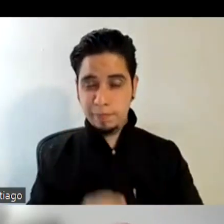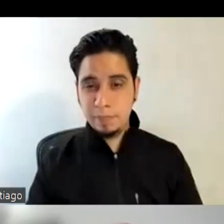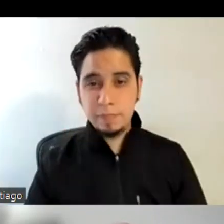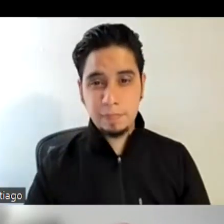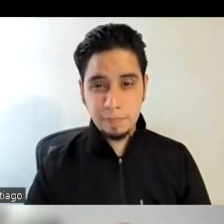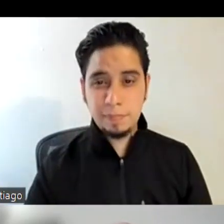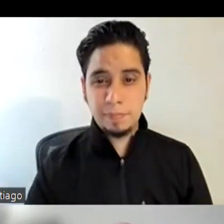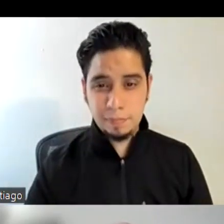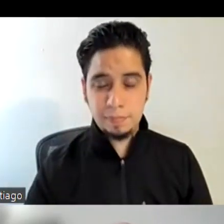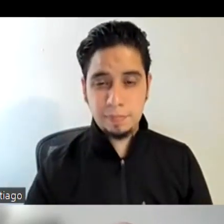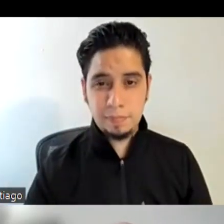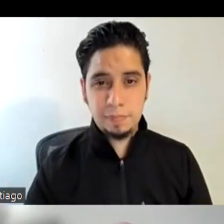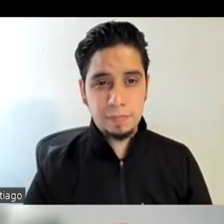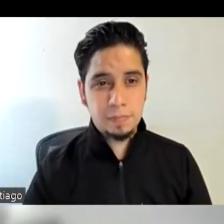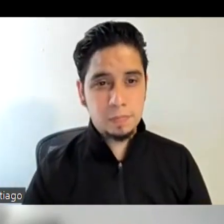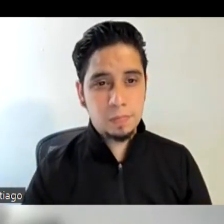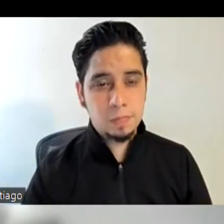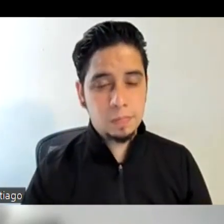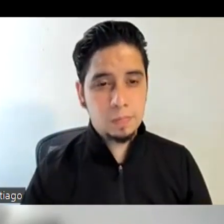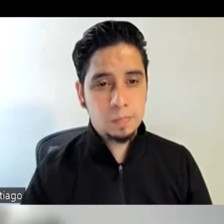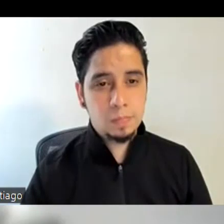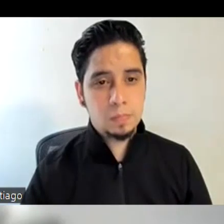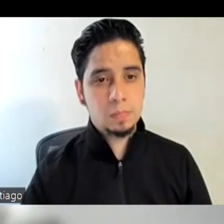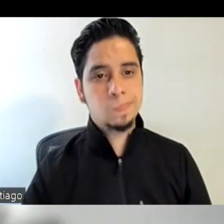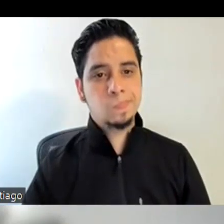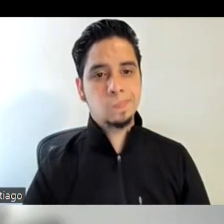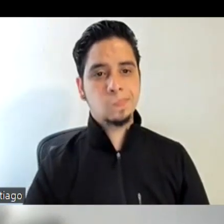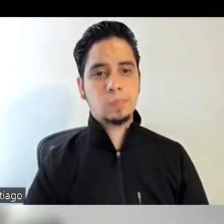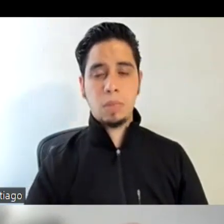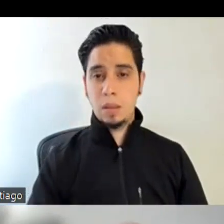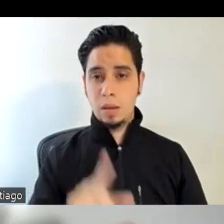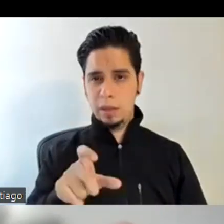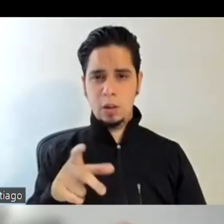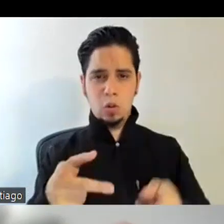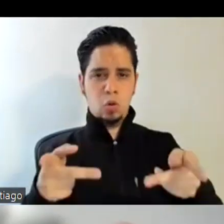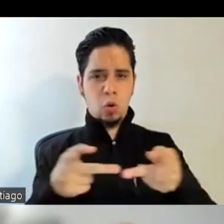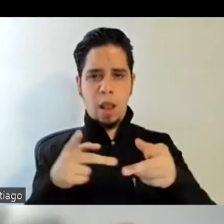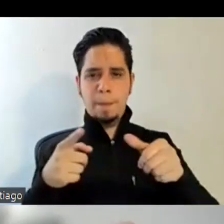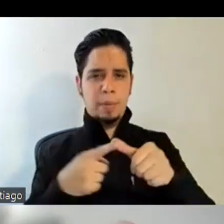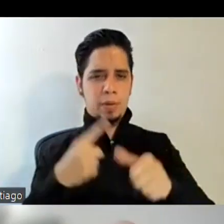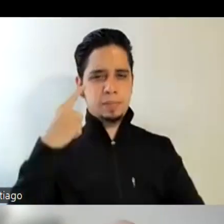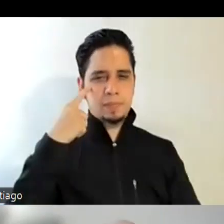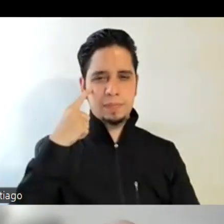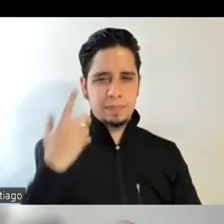de la maravilla con el texto que estamos trabajando. Perfecto. ¿Y cuál era el original, el espacio ese original que tú...?